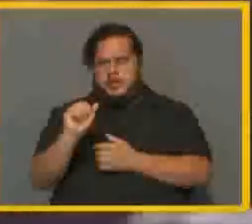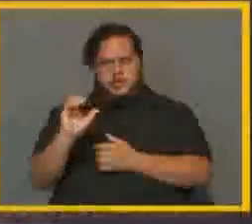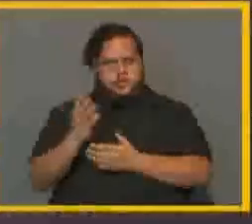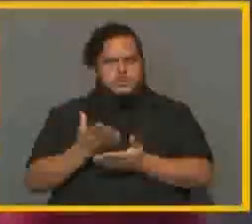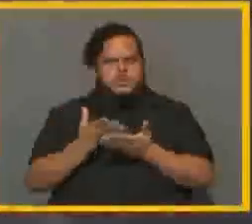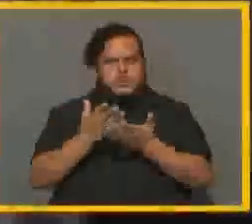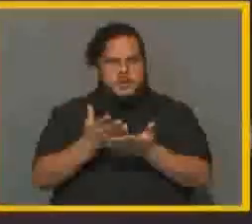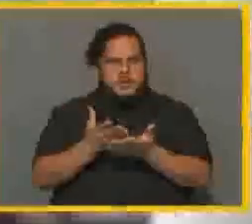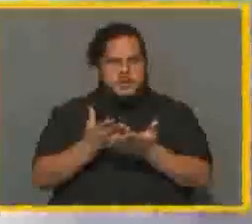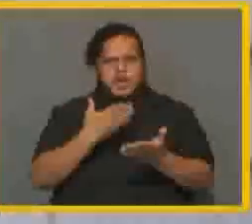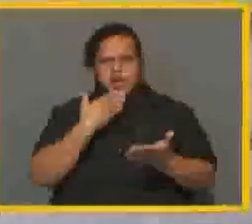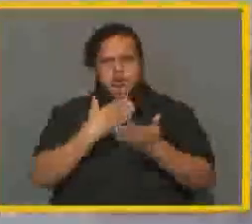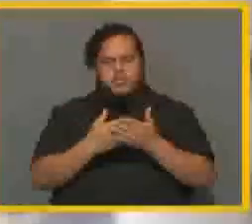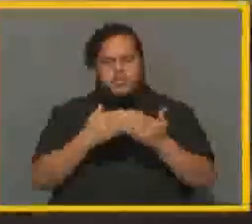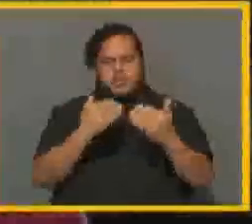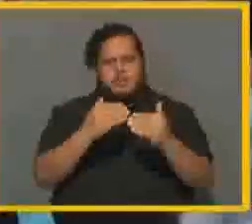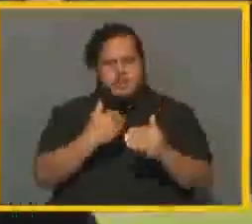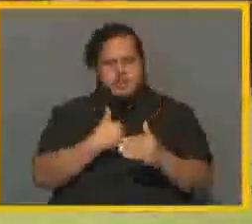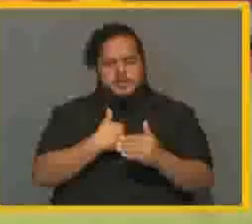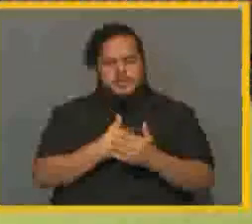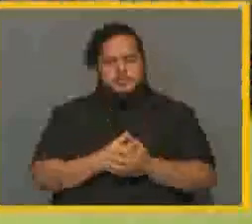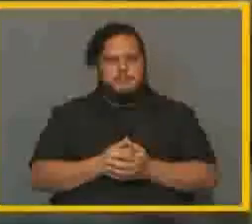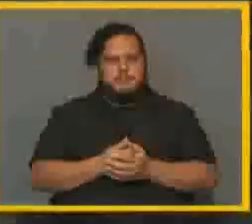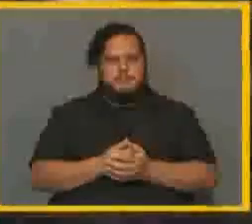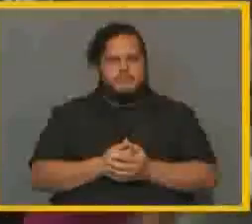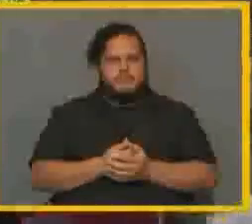crédito al buen nivel que tiene. Latino